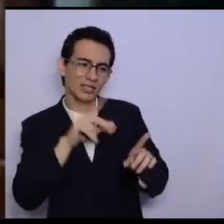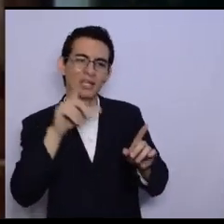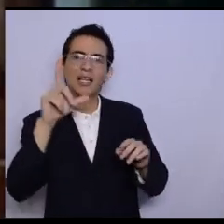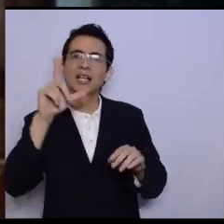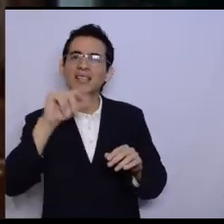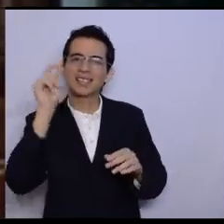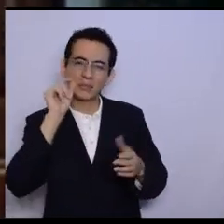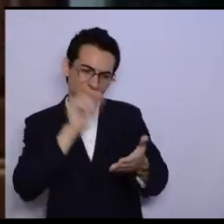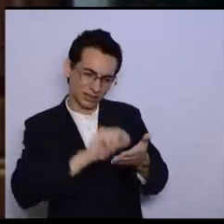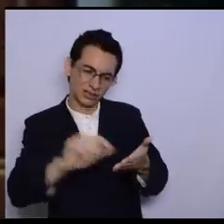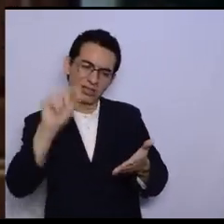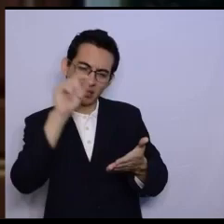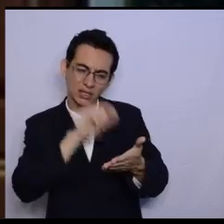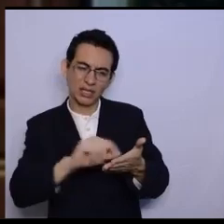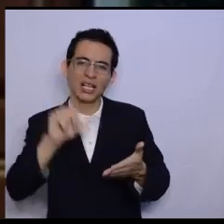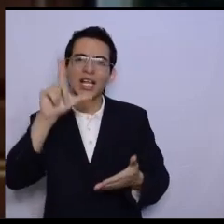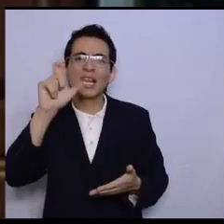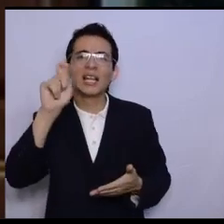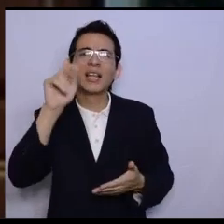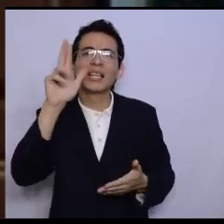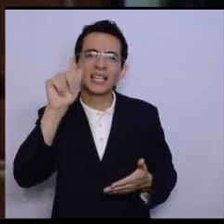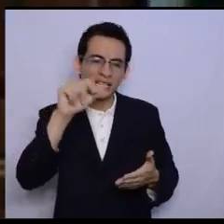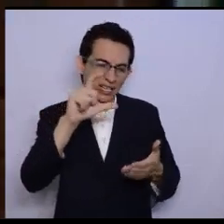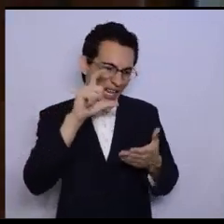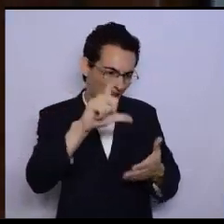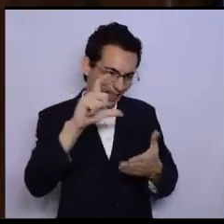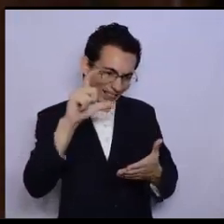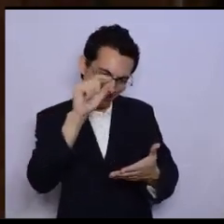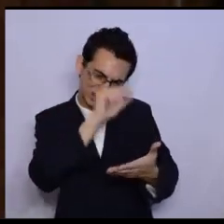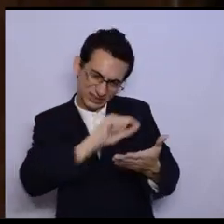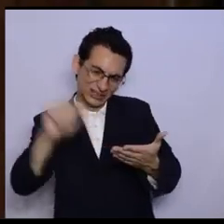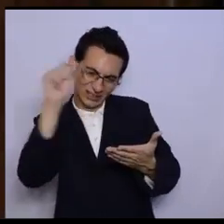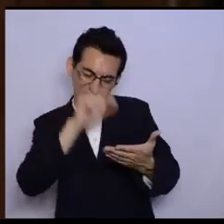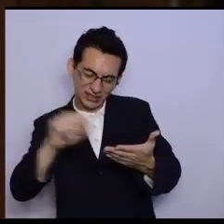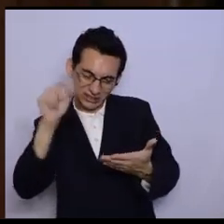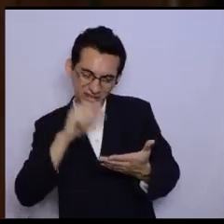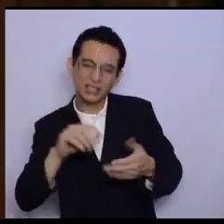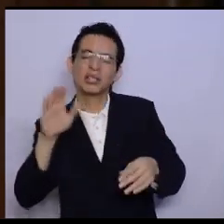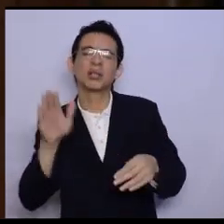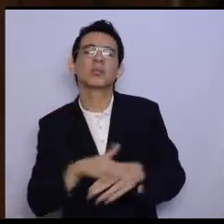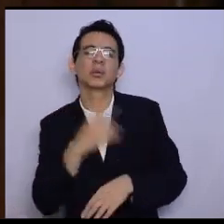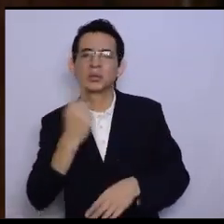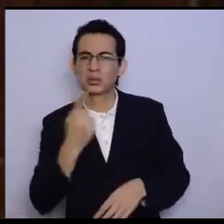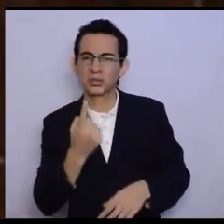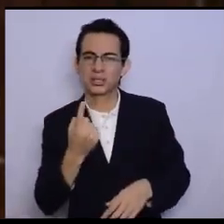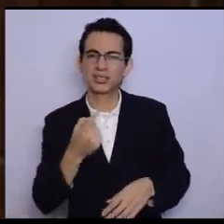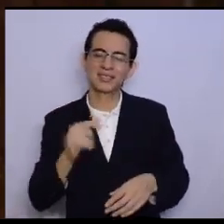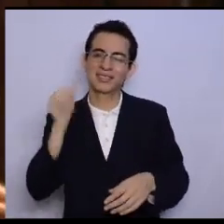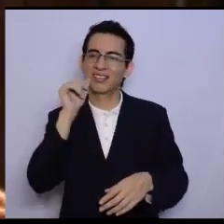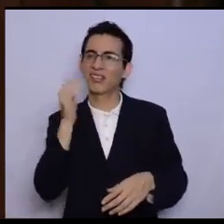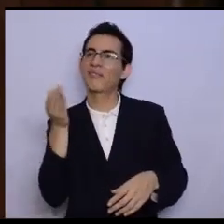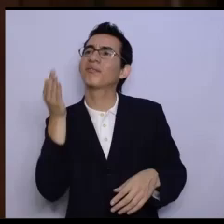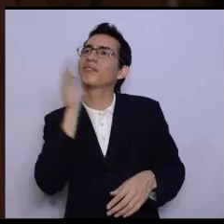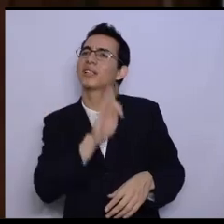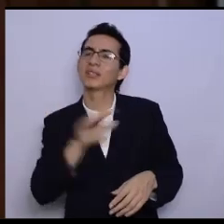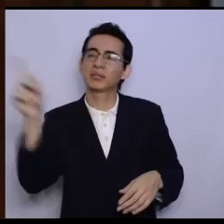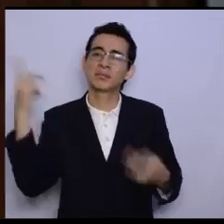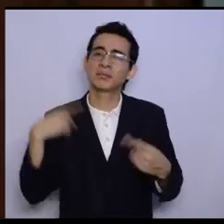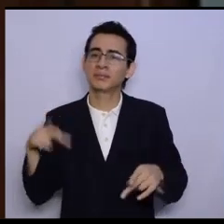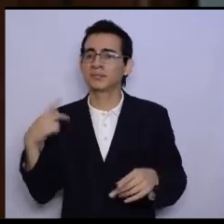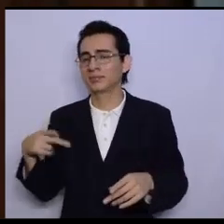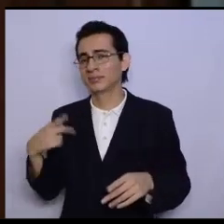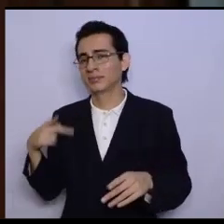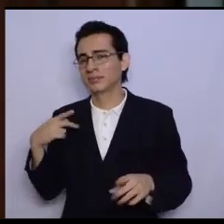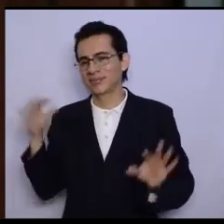siempre dictaba sus cartas, pero las firmaba él. Pero aquí él, la premura de que los falsos maestros estaban contaminando